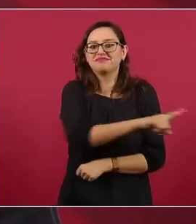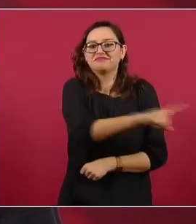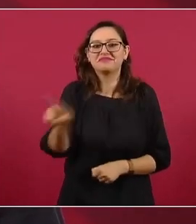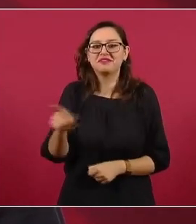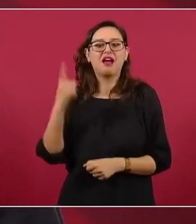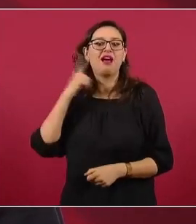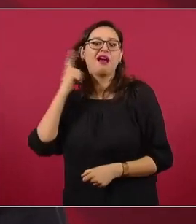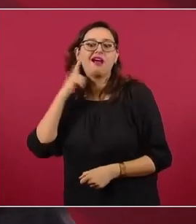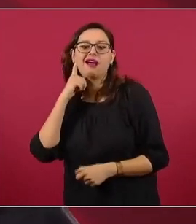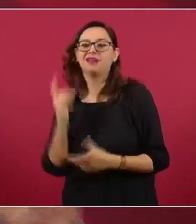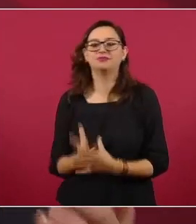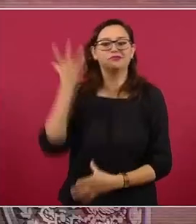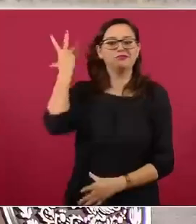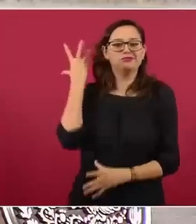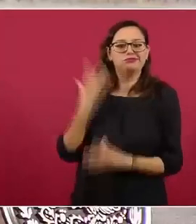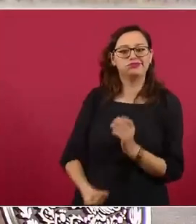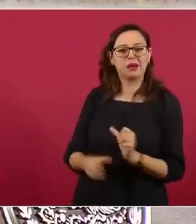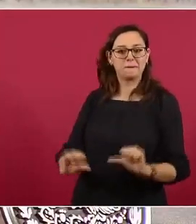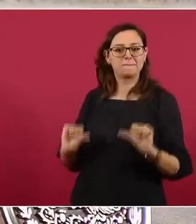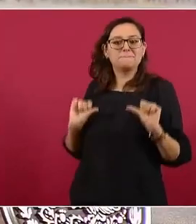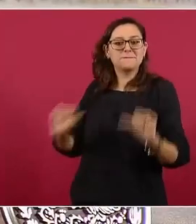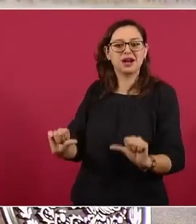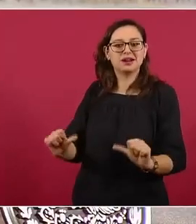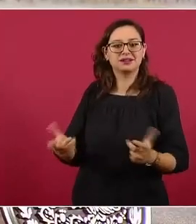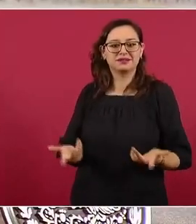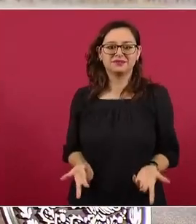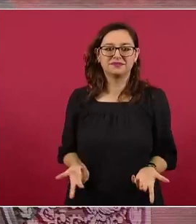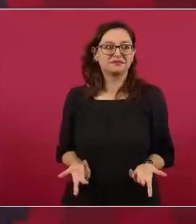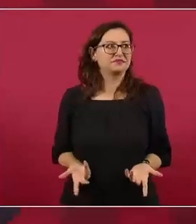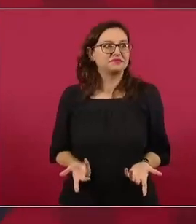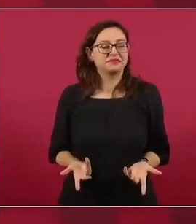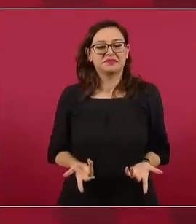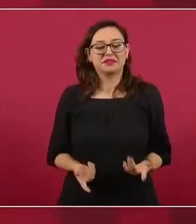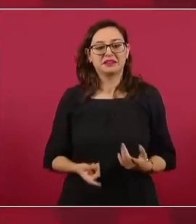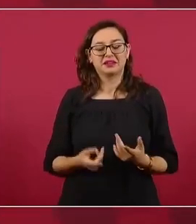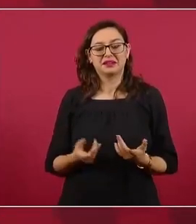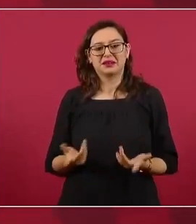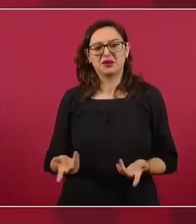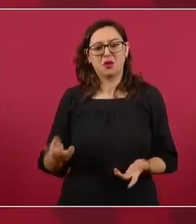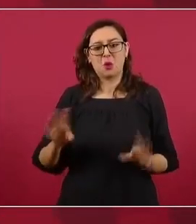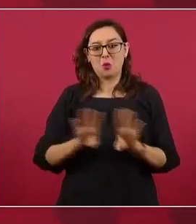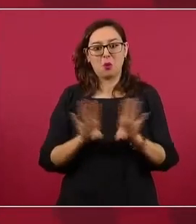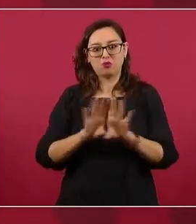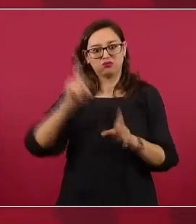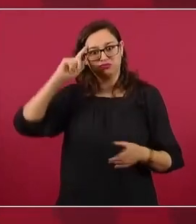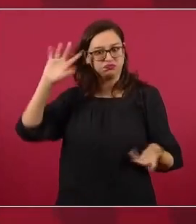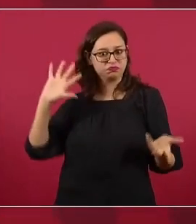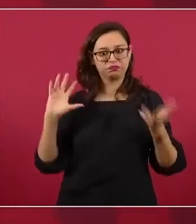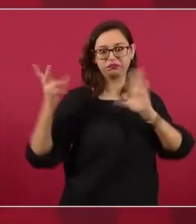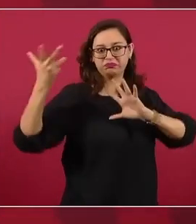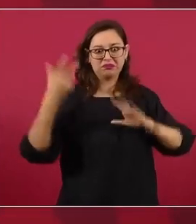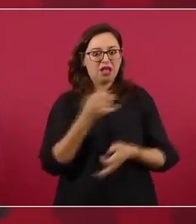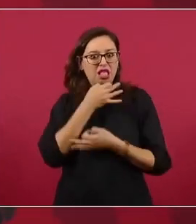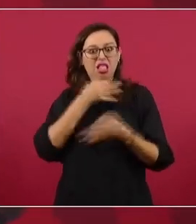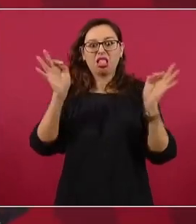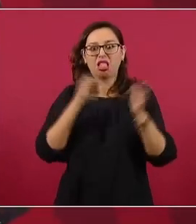financiera. En lugar de inteligencia financiera, sería algo así como la demencia